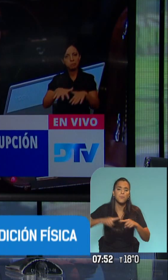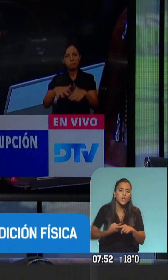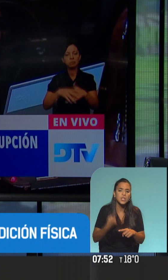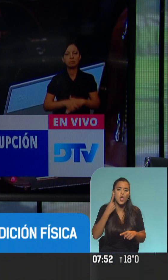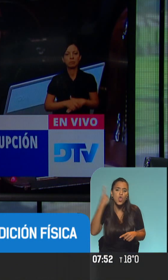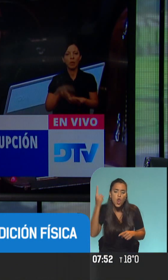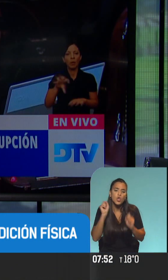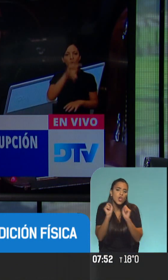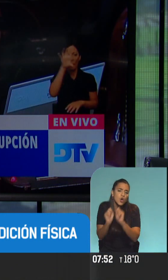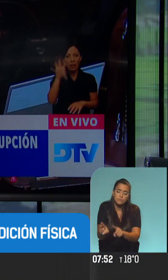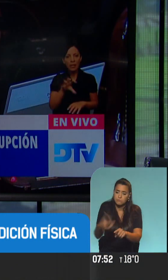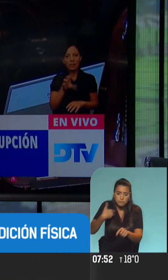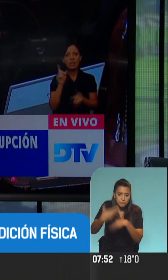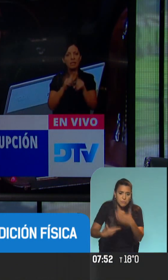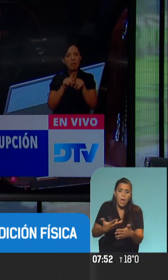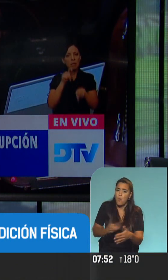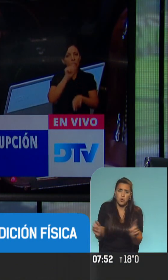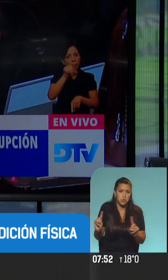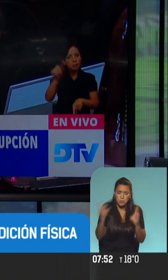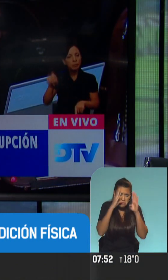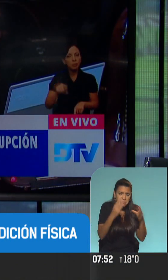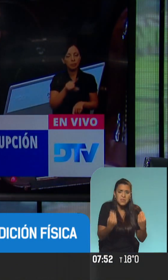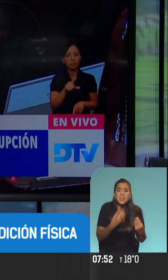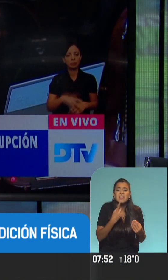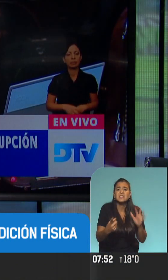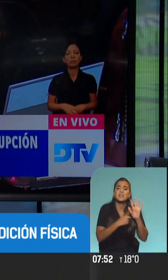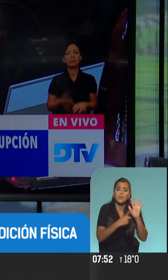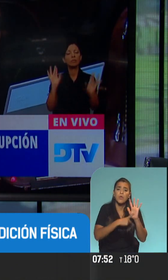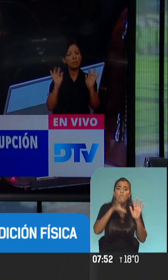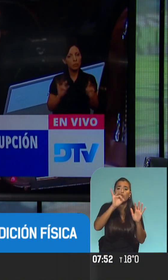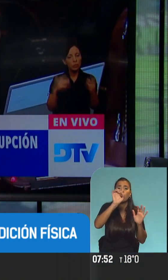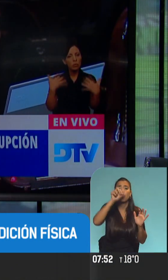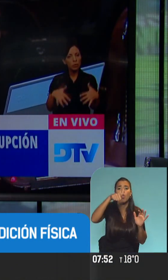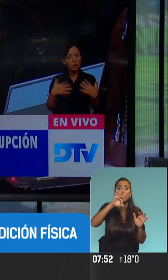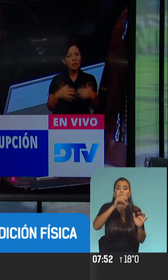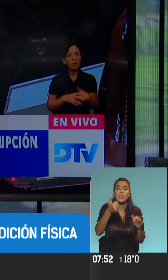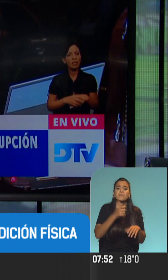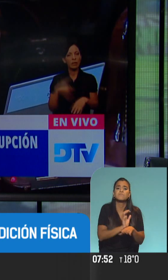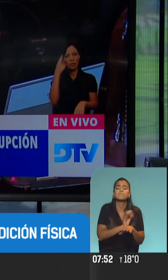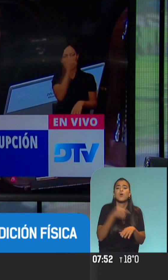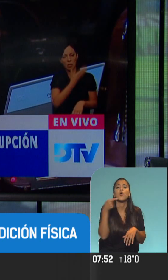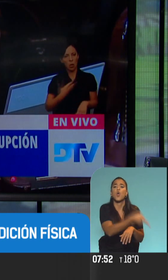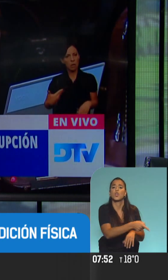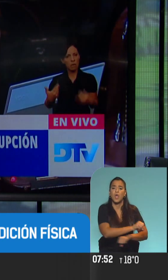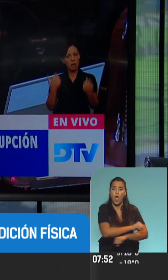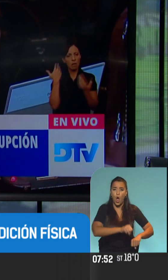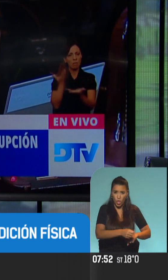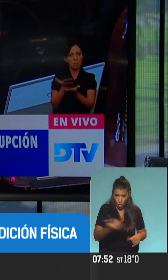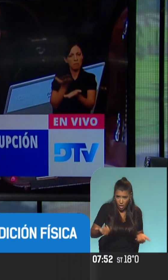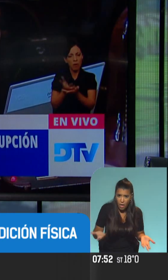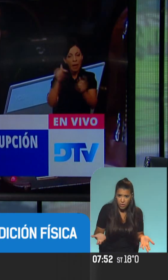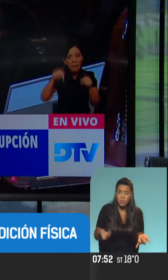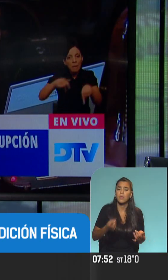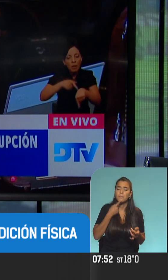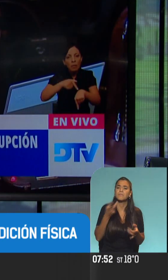que se viene dando sino con lo que dice acá la titular victoria donda con actos gordo o diantes y que forman